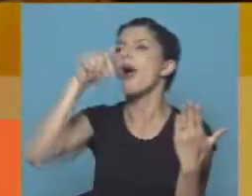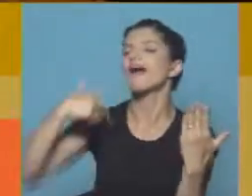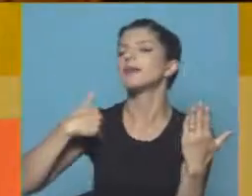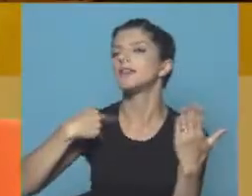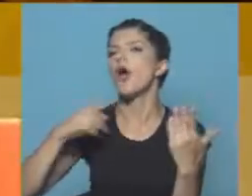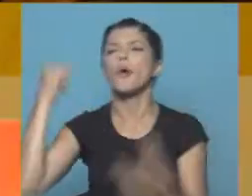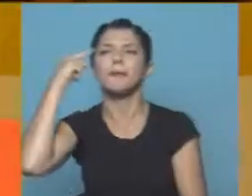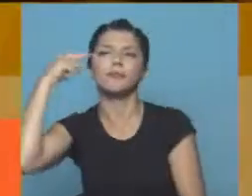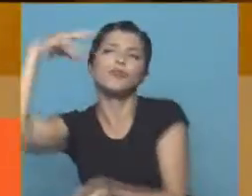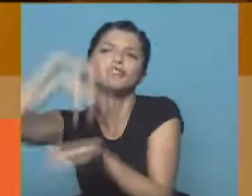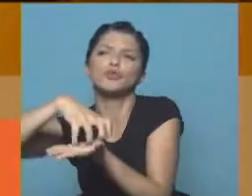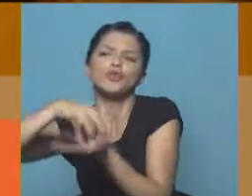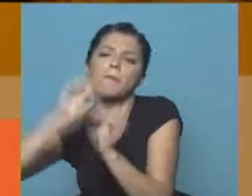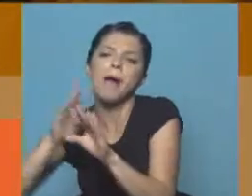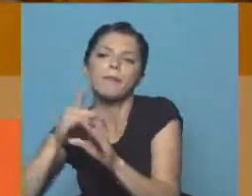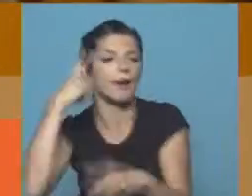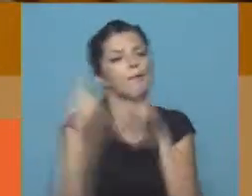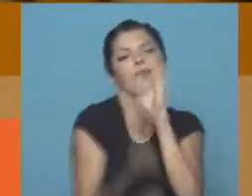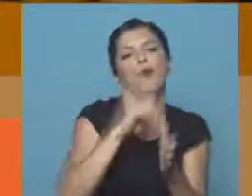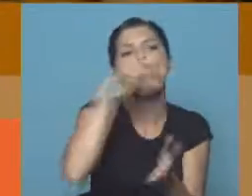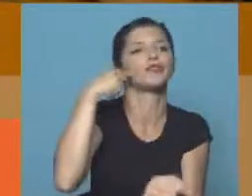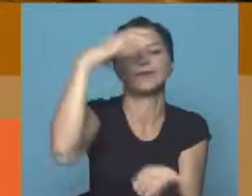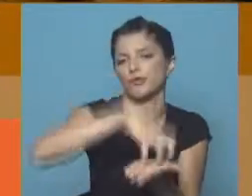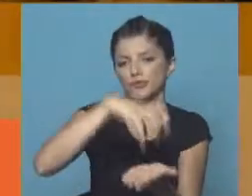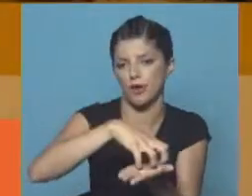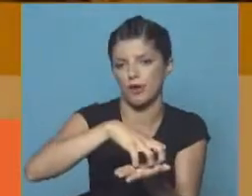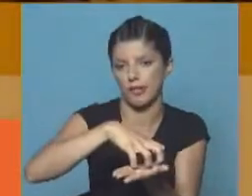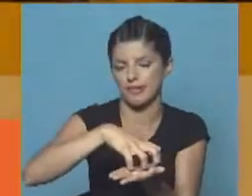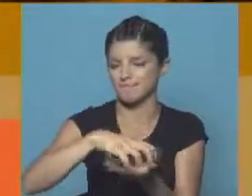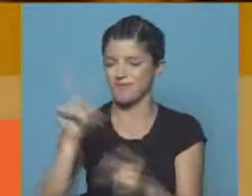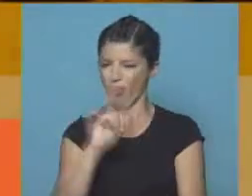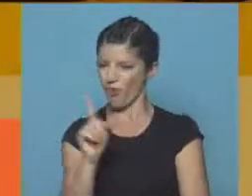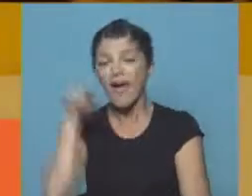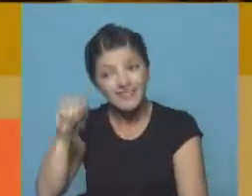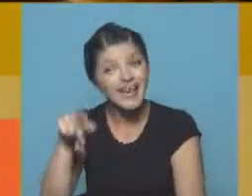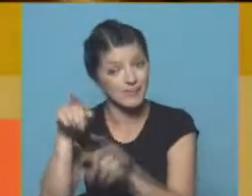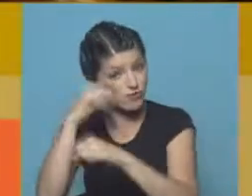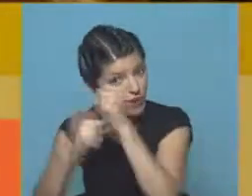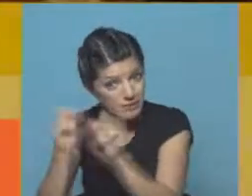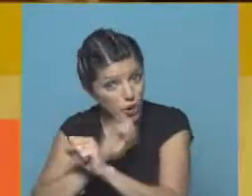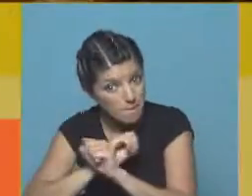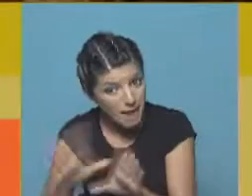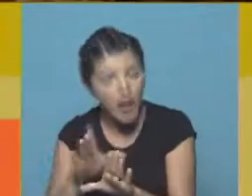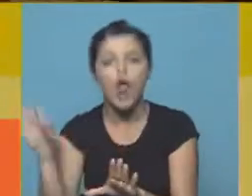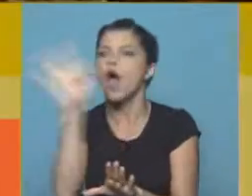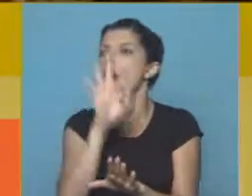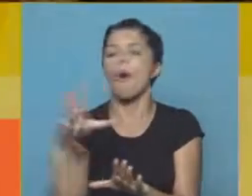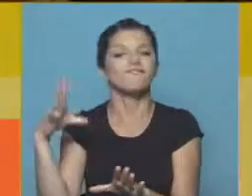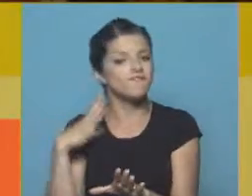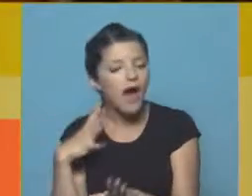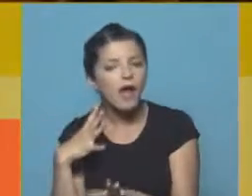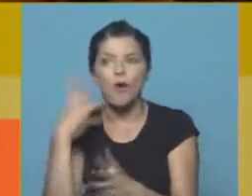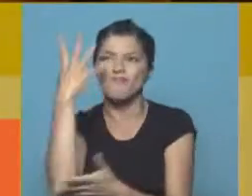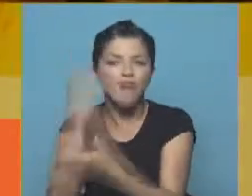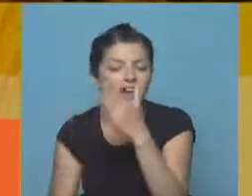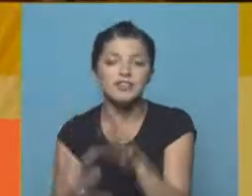generar otra institución que venga a reemplazar a la que no funciona, y lo que tenemos que tratar es que aquellas instituciones que no funcionan o que no están a la altura como en